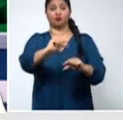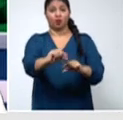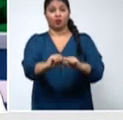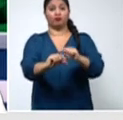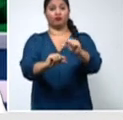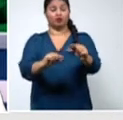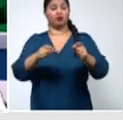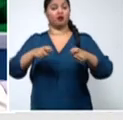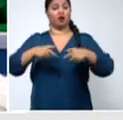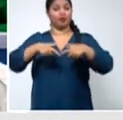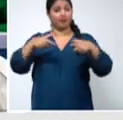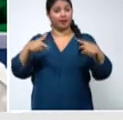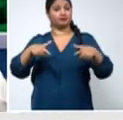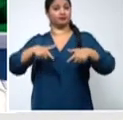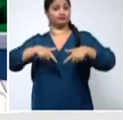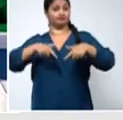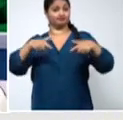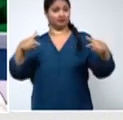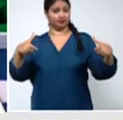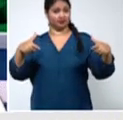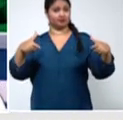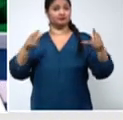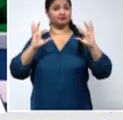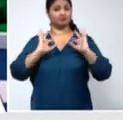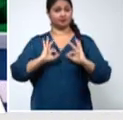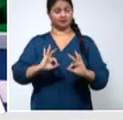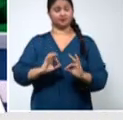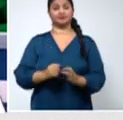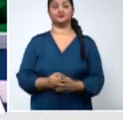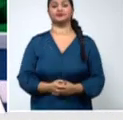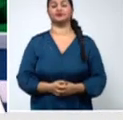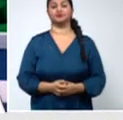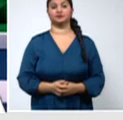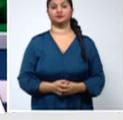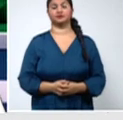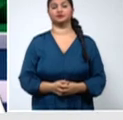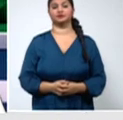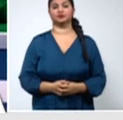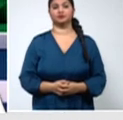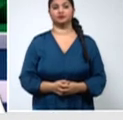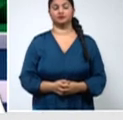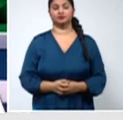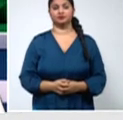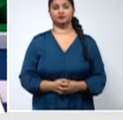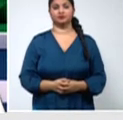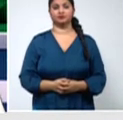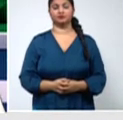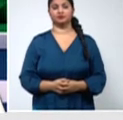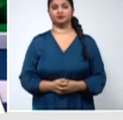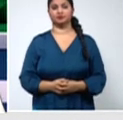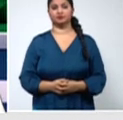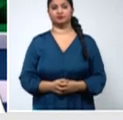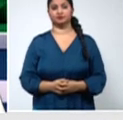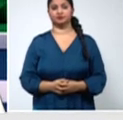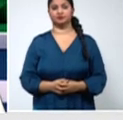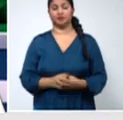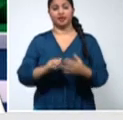población, a pesar de las informaciones que se brindan. Hoy nuevamente es